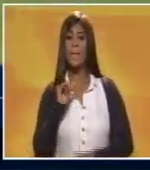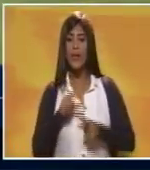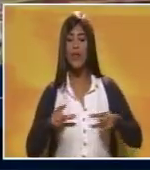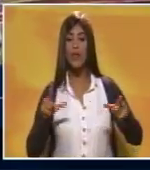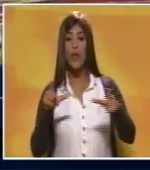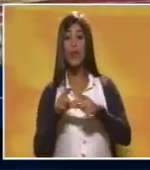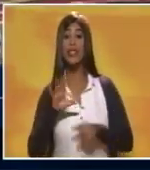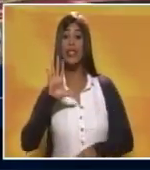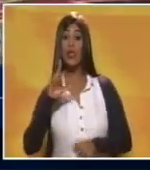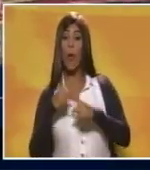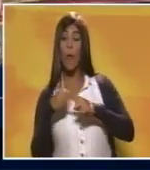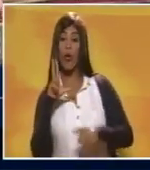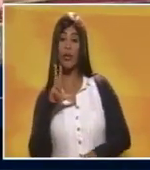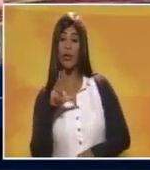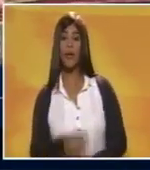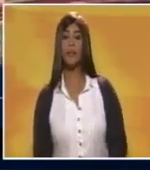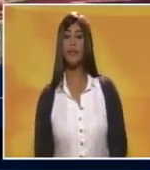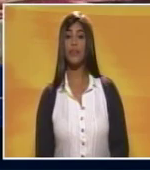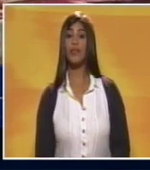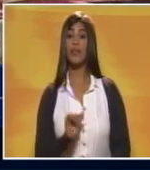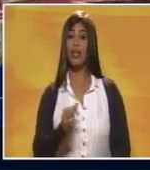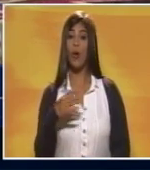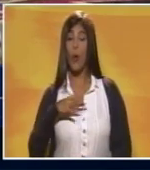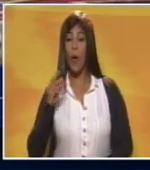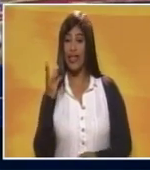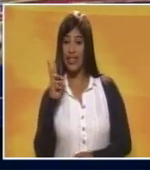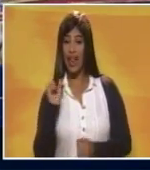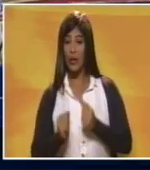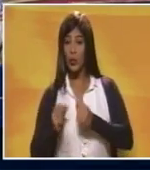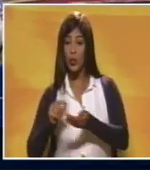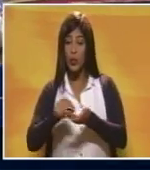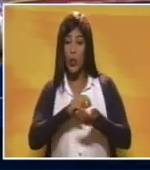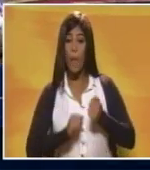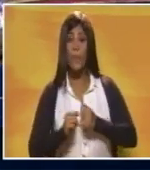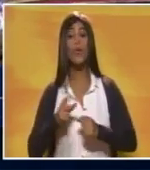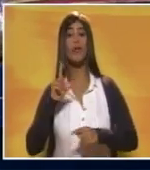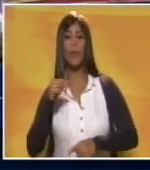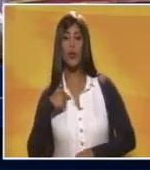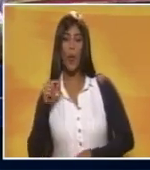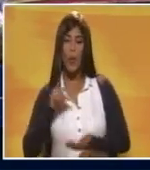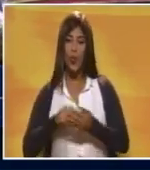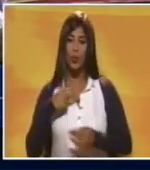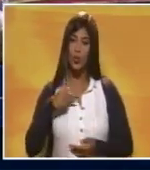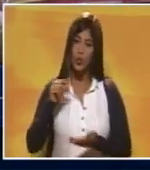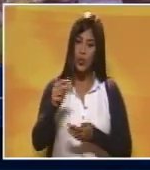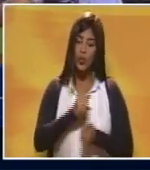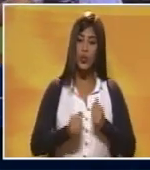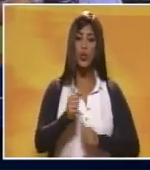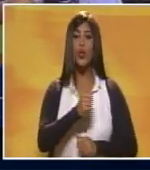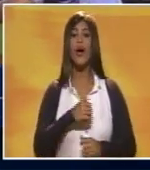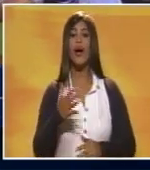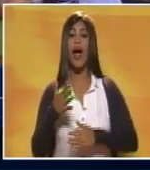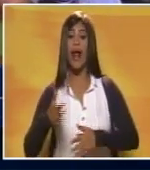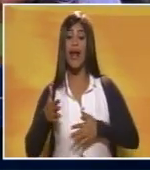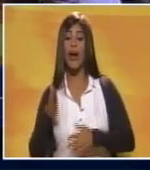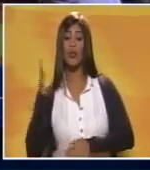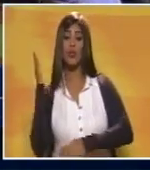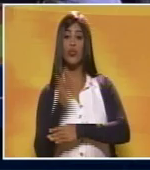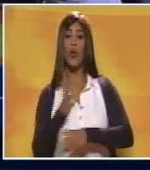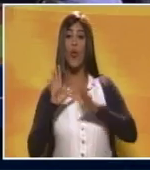de 5-3, el antesalista de La Pica con tres remolcadas y par de anotadas en el triunfo de Cascabeles sobre